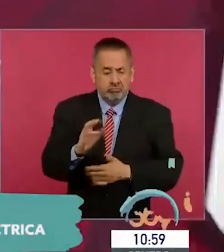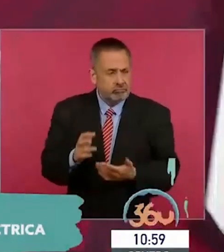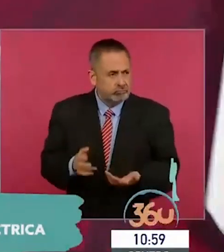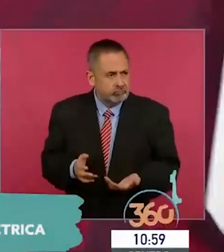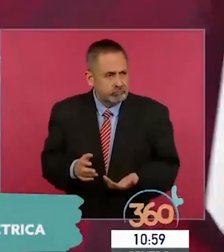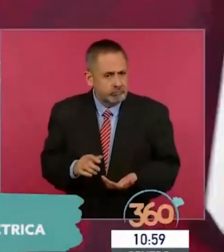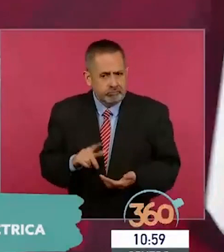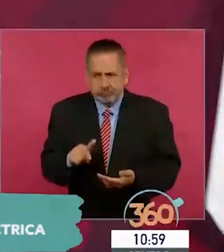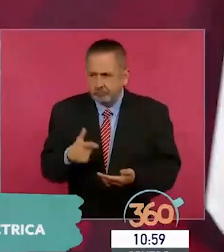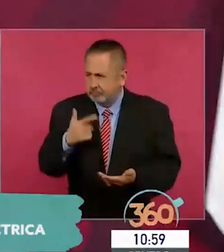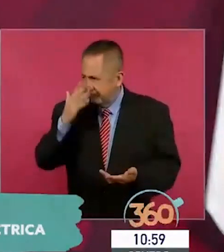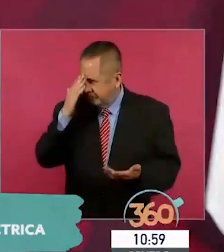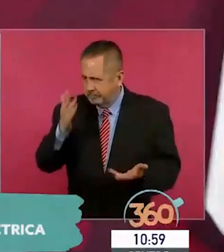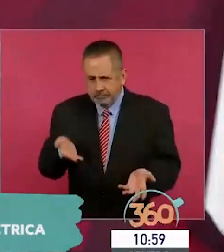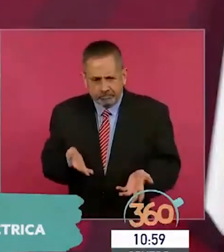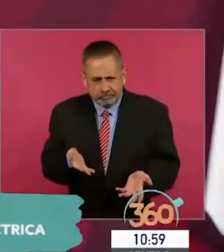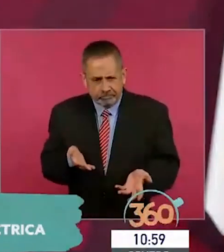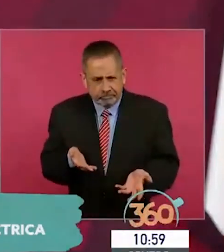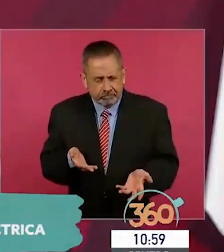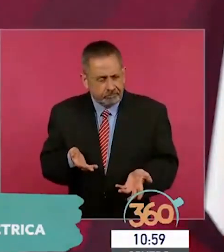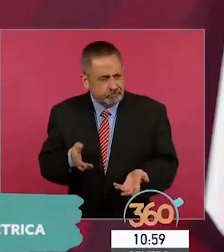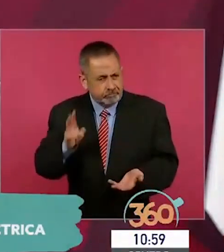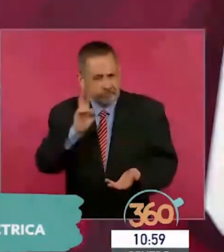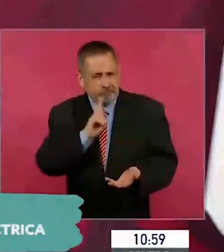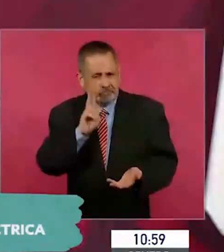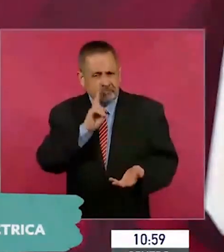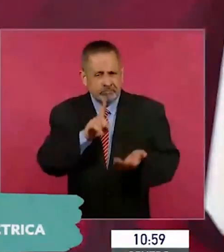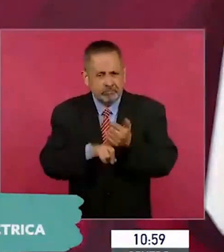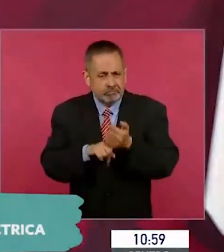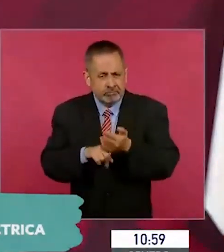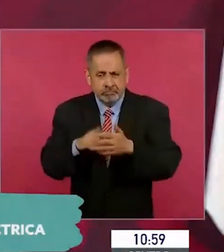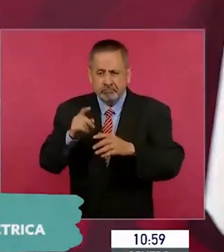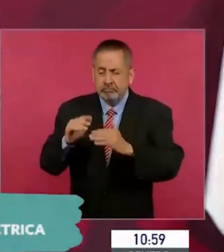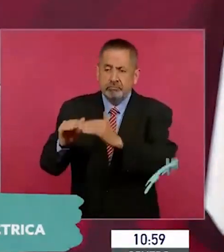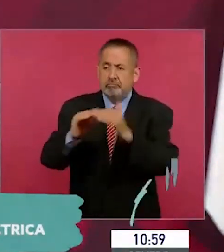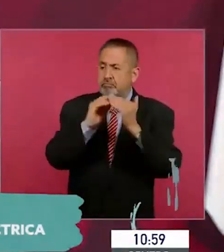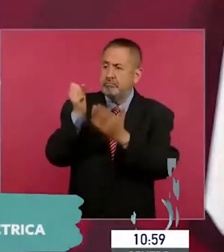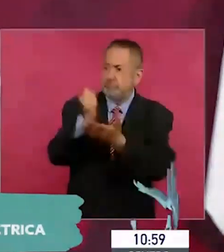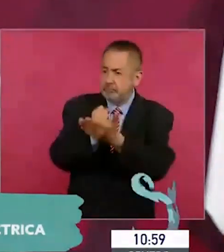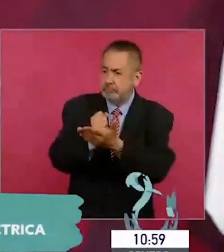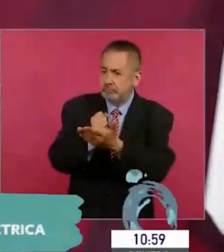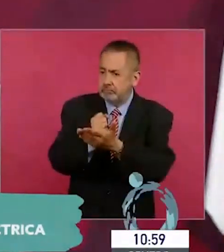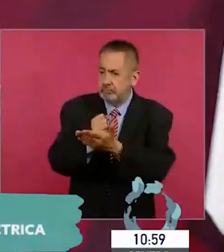No sé si eso lo puedan revertir.